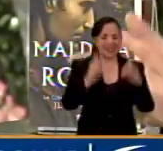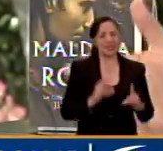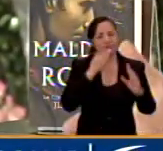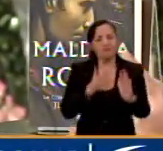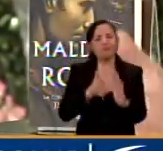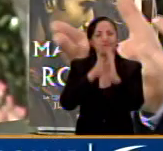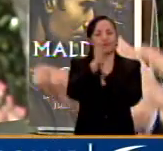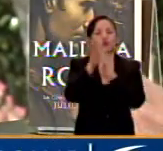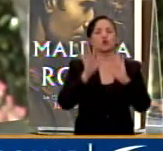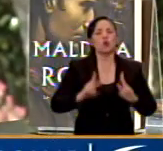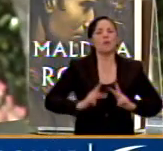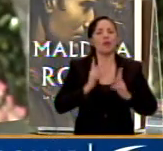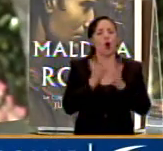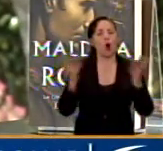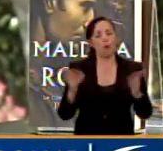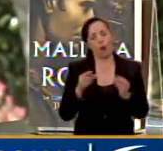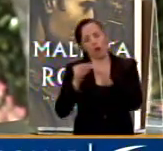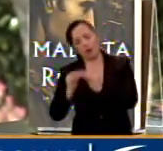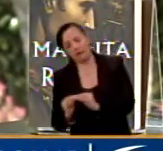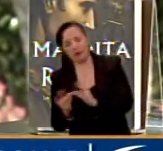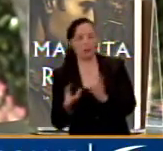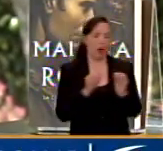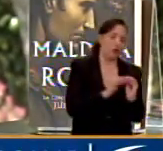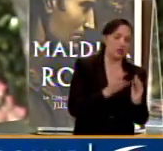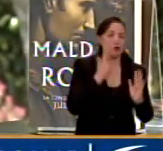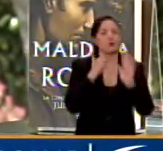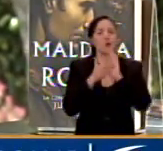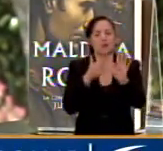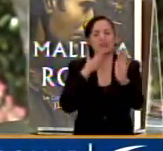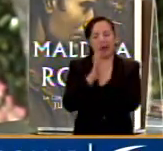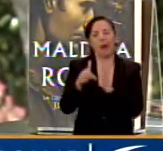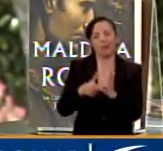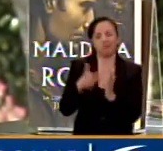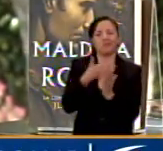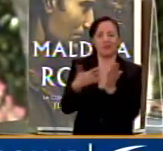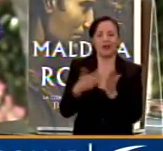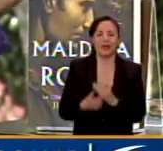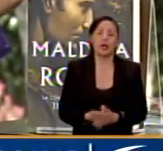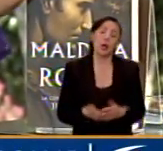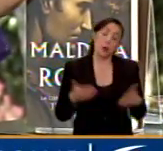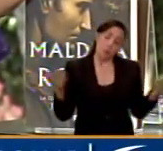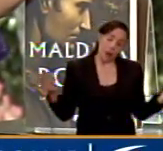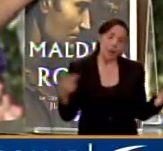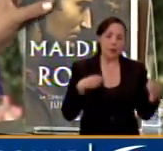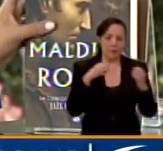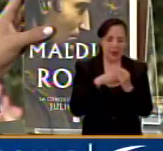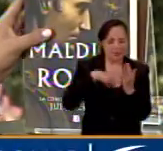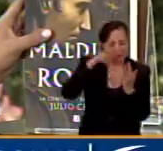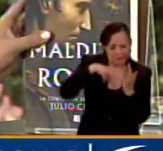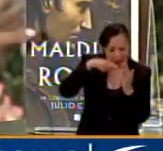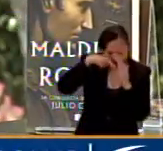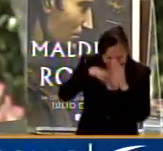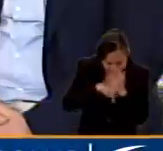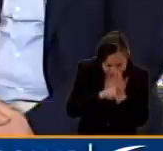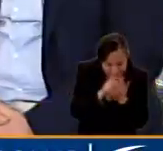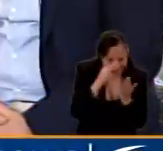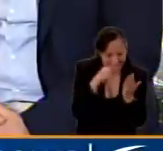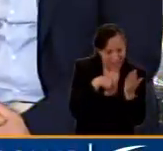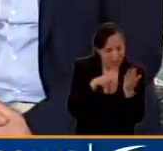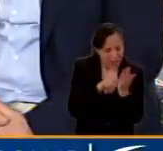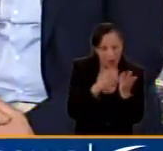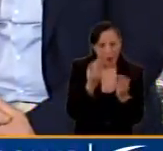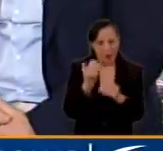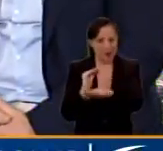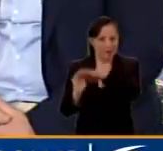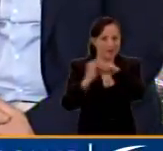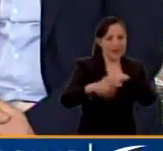de la vida de una forma o de otra. Pues bueno, Santiago, estaremos entonces sumergiéndonos en Maldita Roma. Es la invitación para conocer a